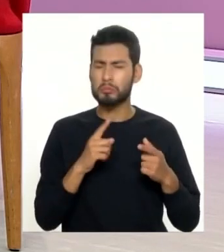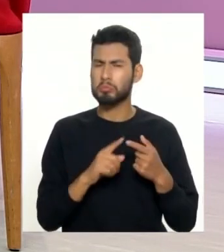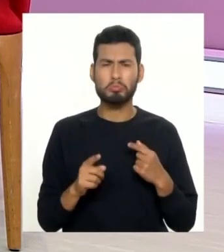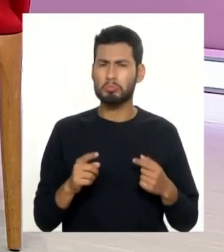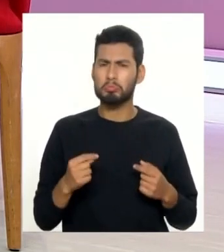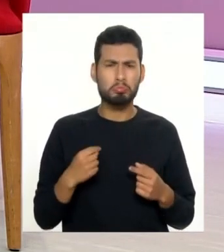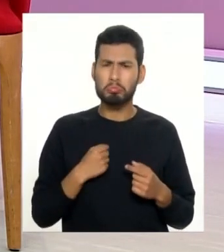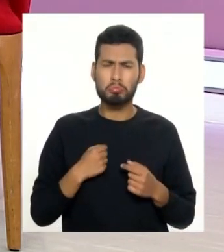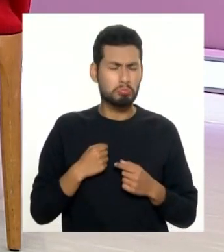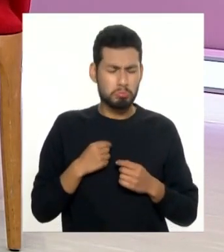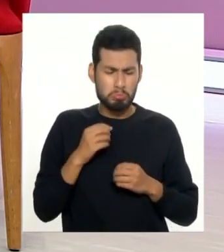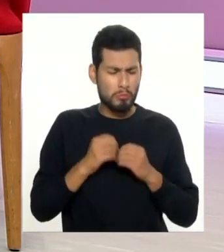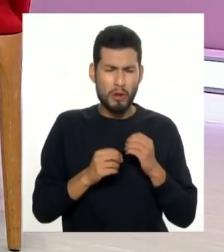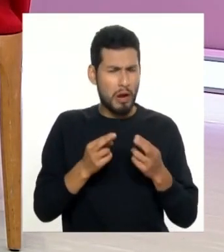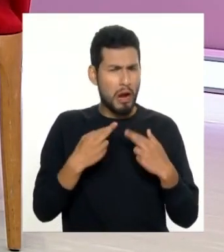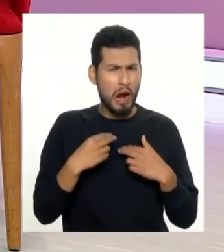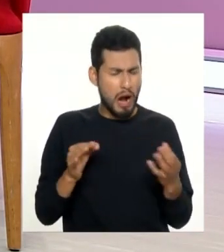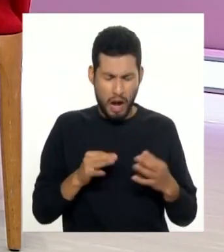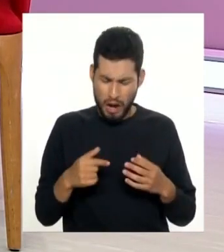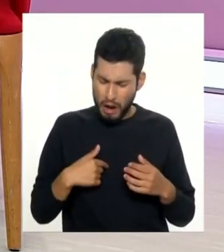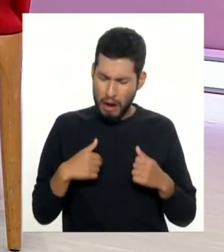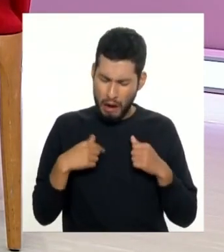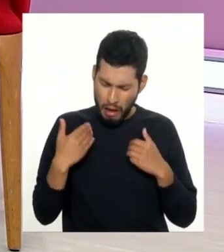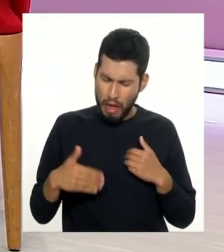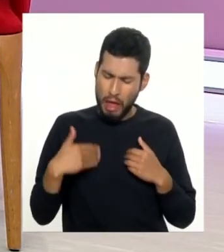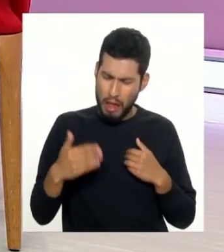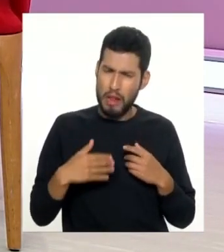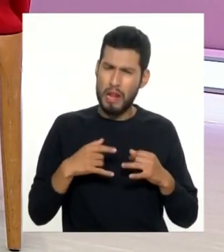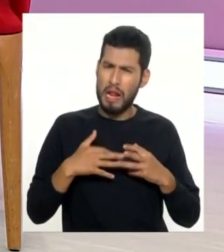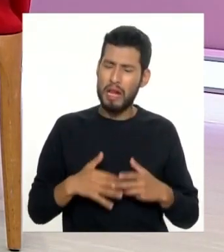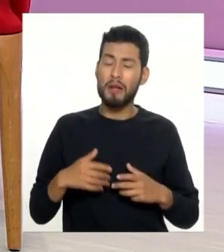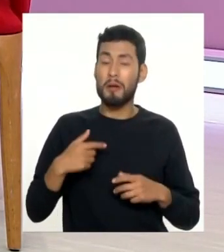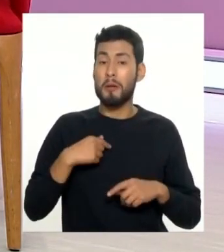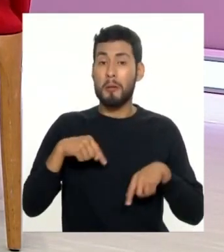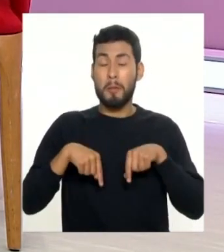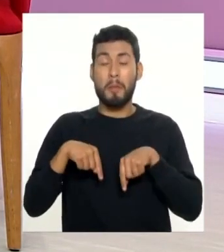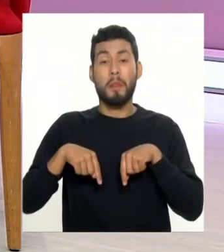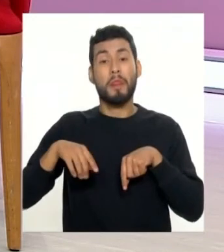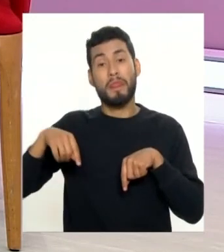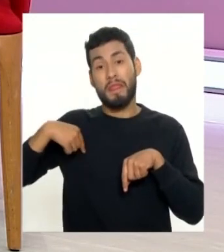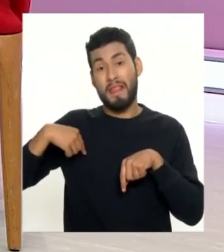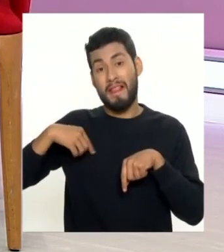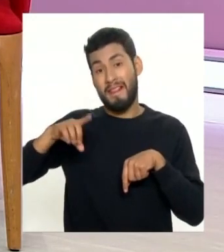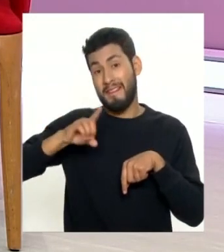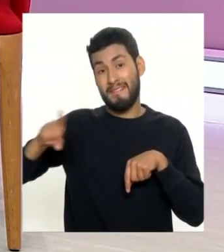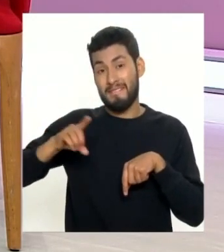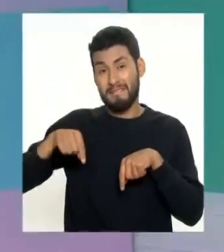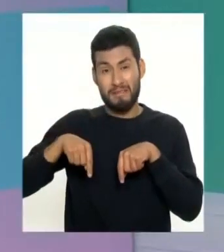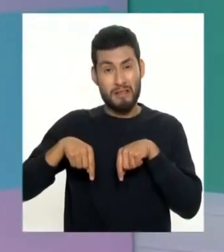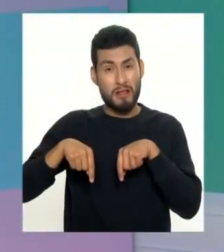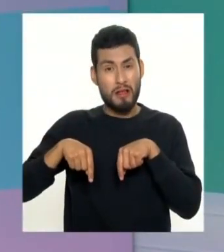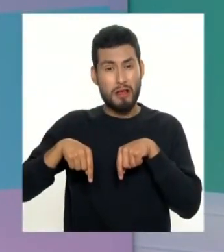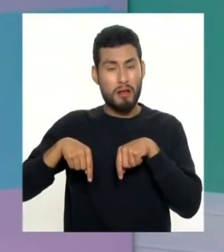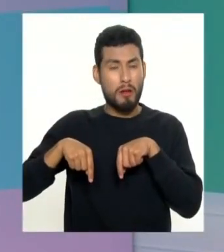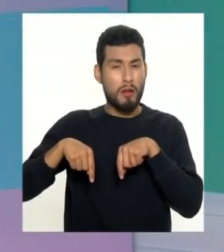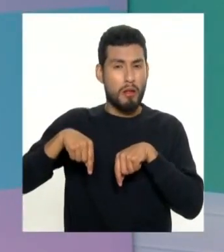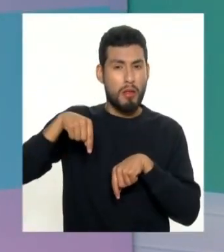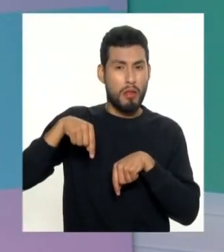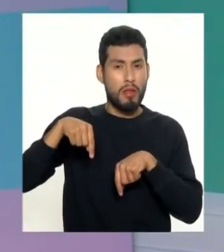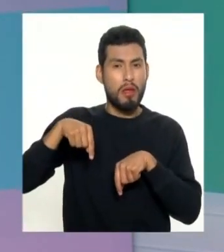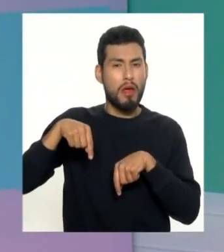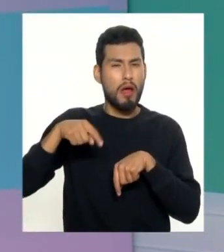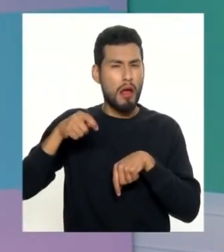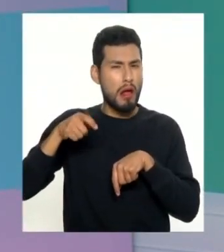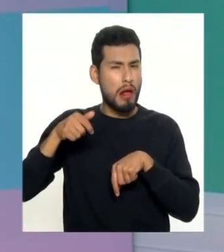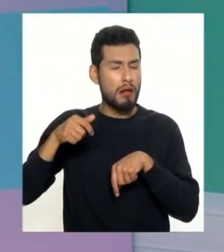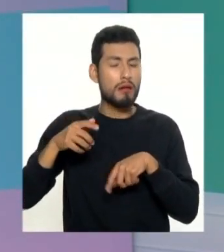tengo ninguna solución, doctor. Últimamente me han dicho que la pierna derecha la tengo un poco más corta que la izquierda, pero yo